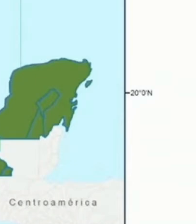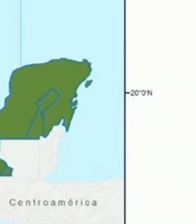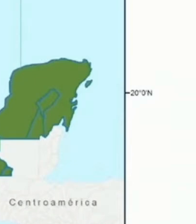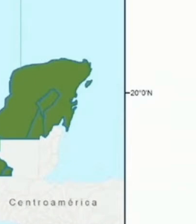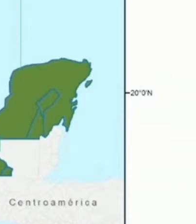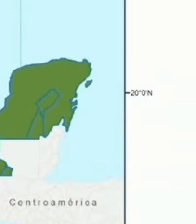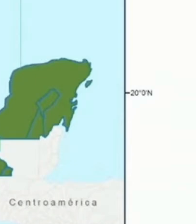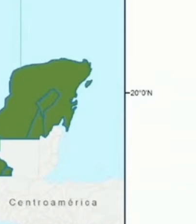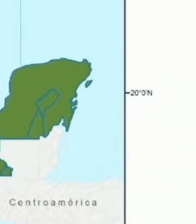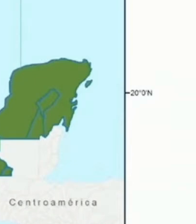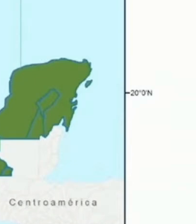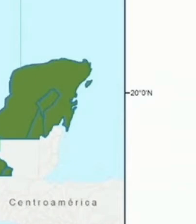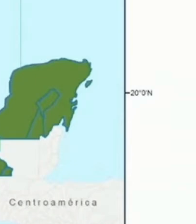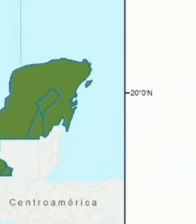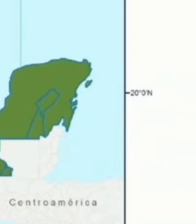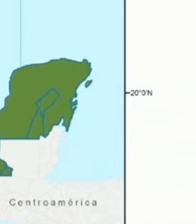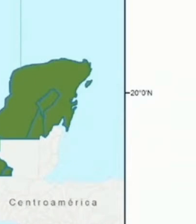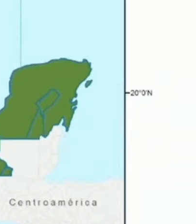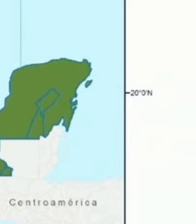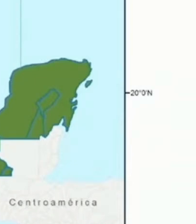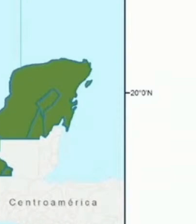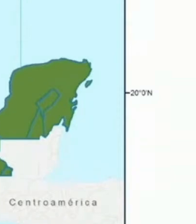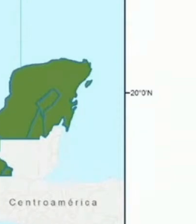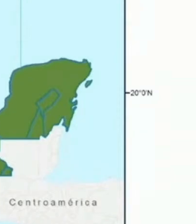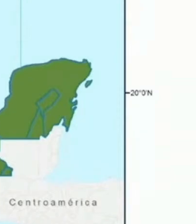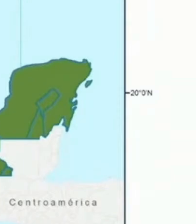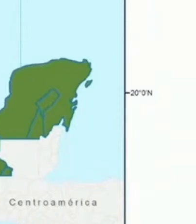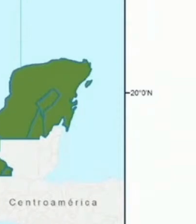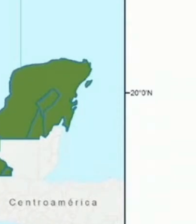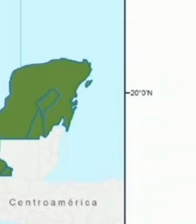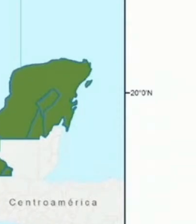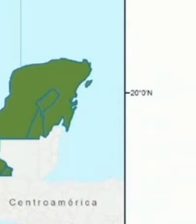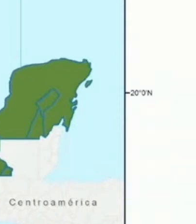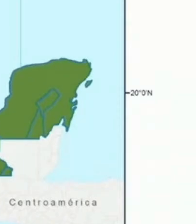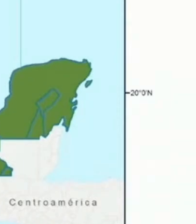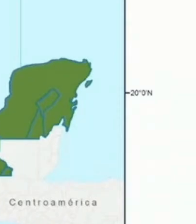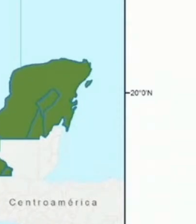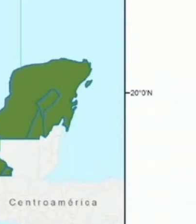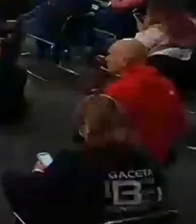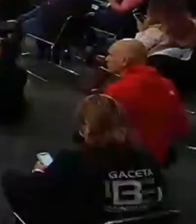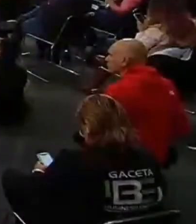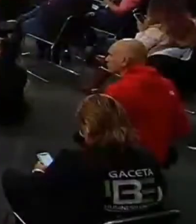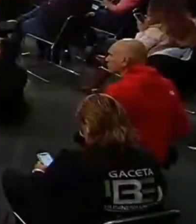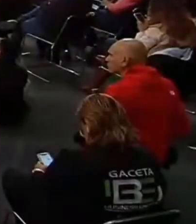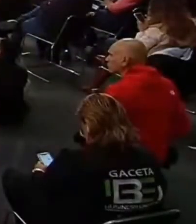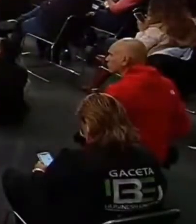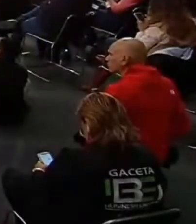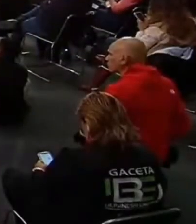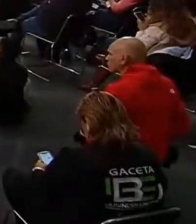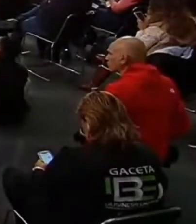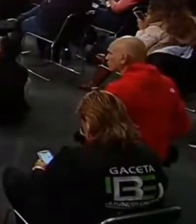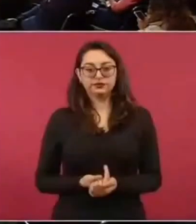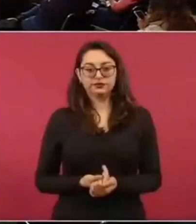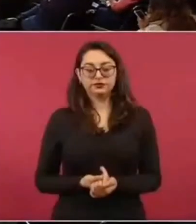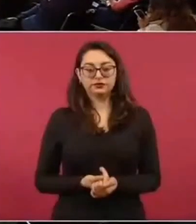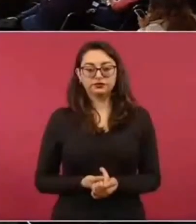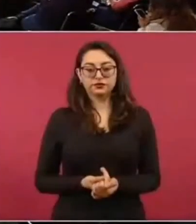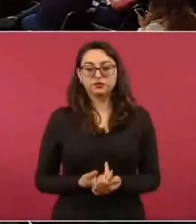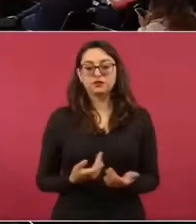pero ¿en dónde no hubo crecimiento? En Veracruz. Se fueron en el periodo